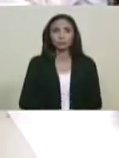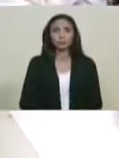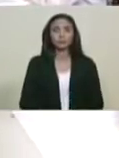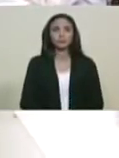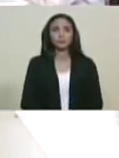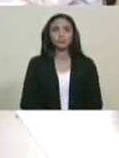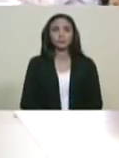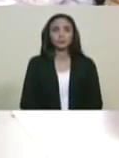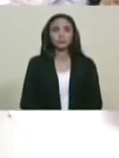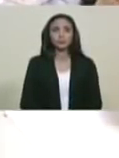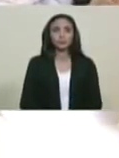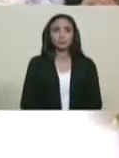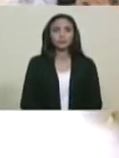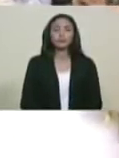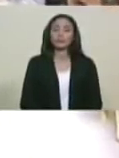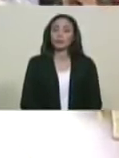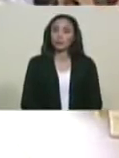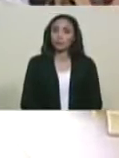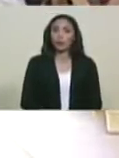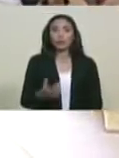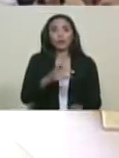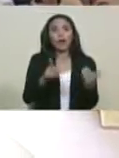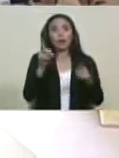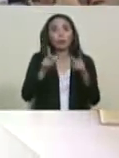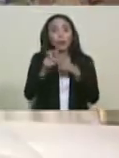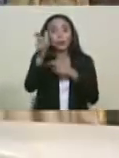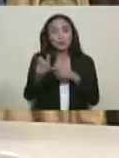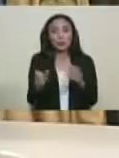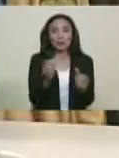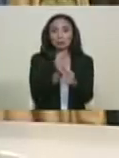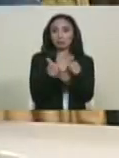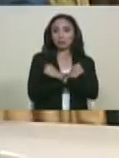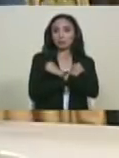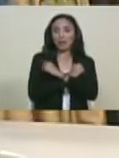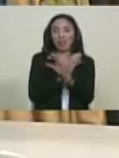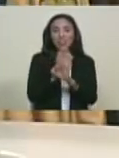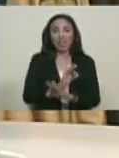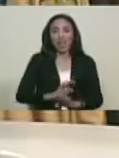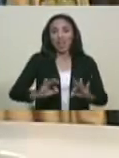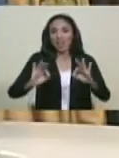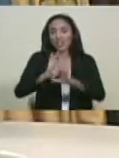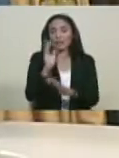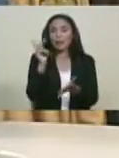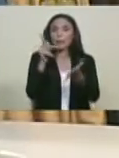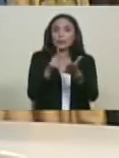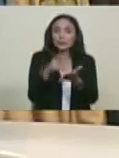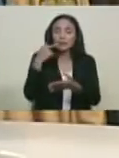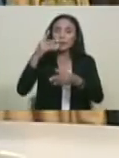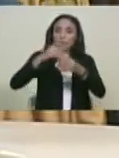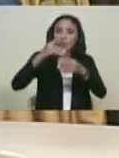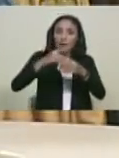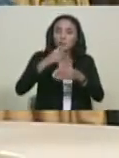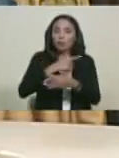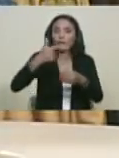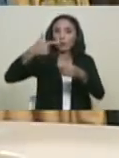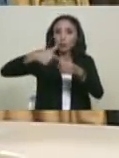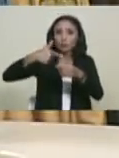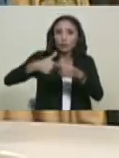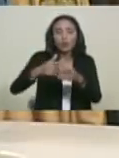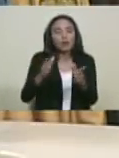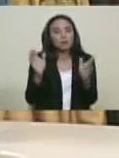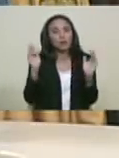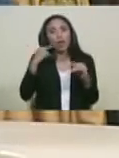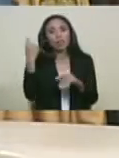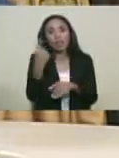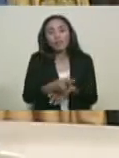que no atiende el llamado el censo que no quiera participar del subsidio directo tendrá que pagar